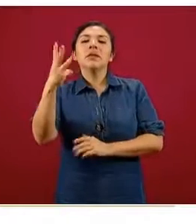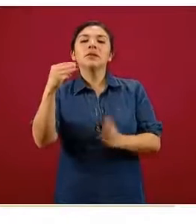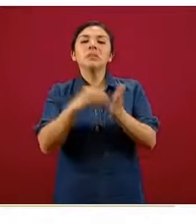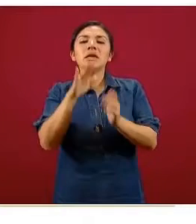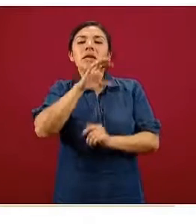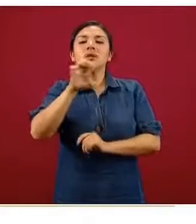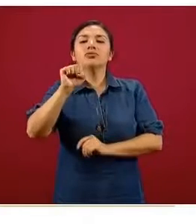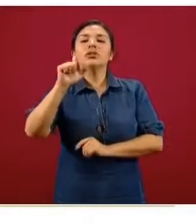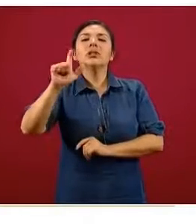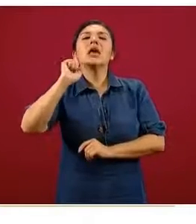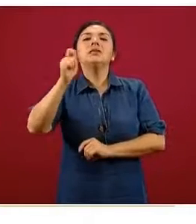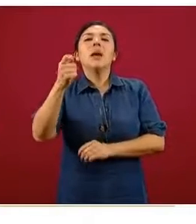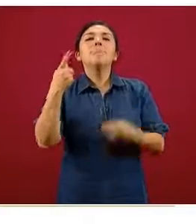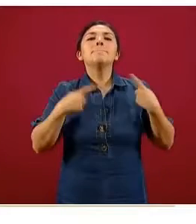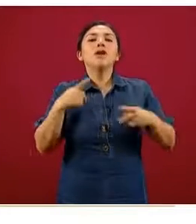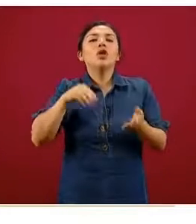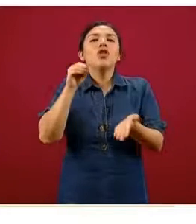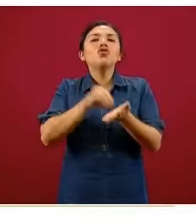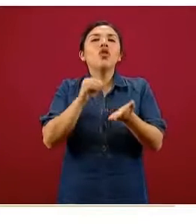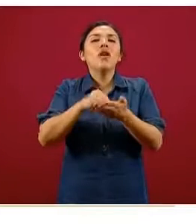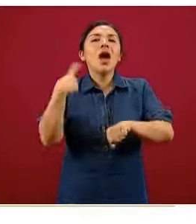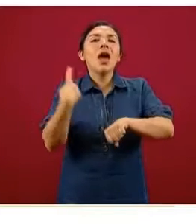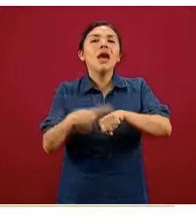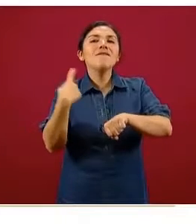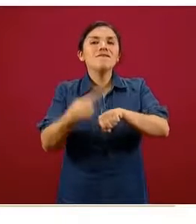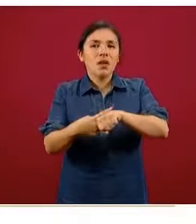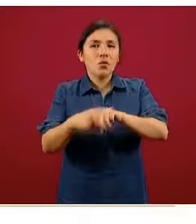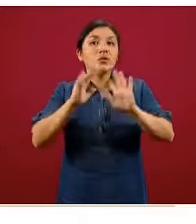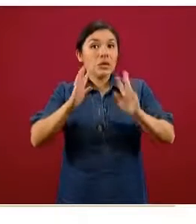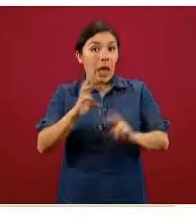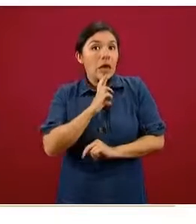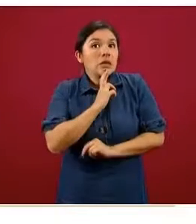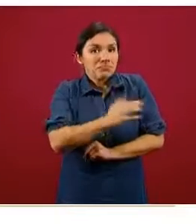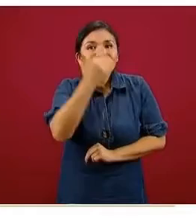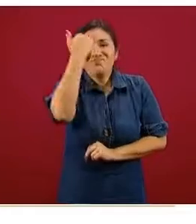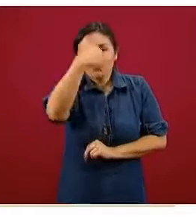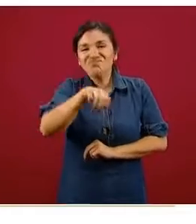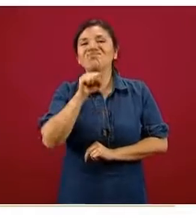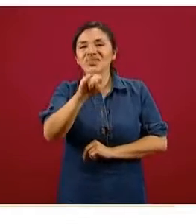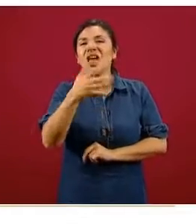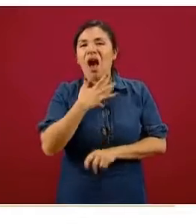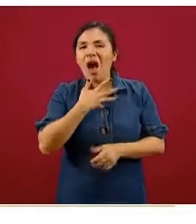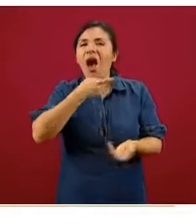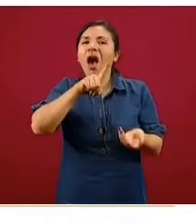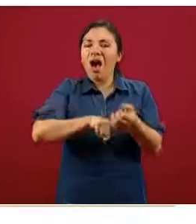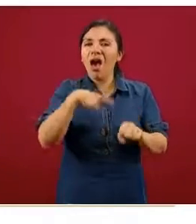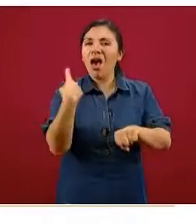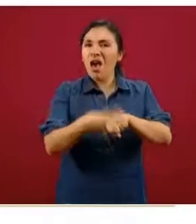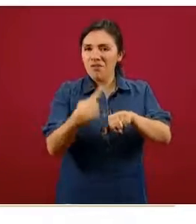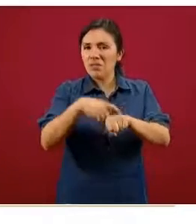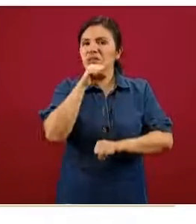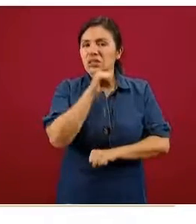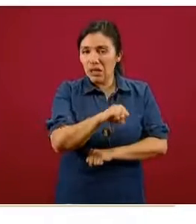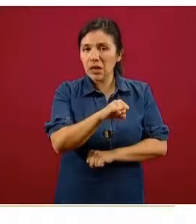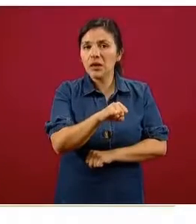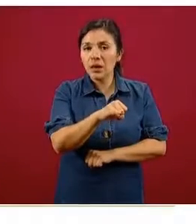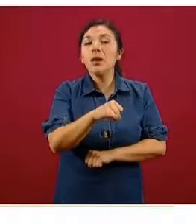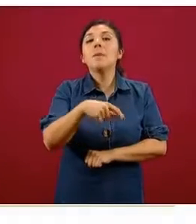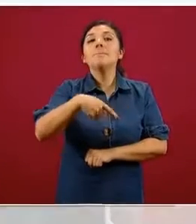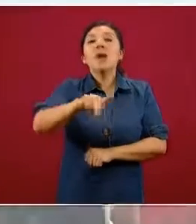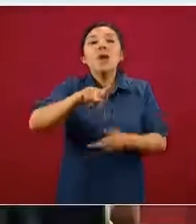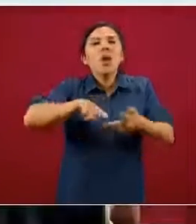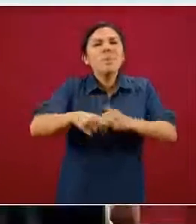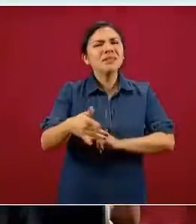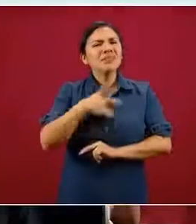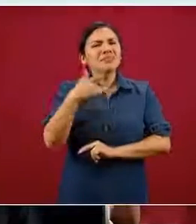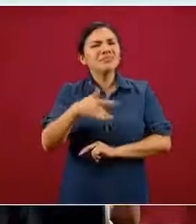23.567 representan los casos que ya tienen un resultado confirmado, los que han